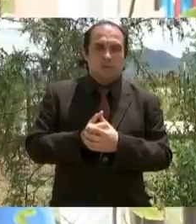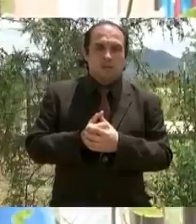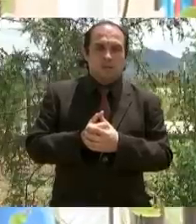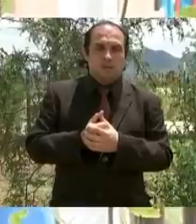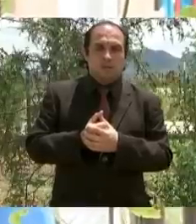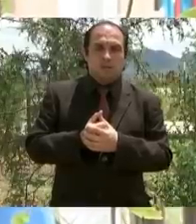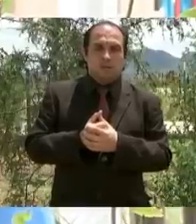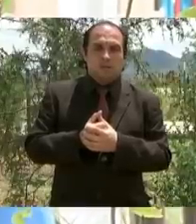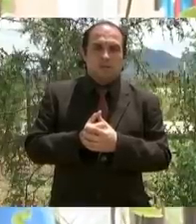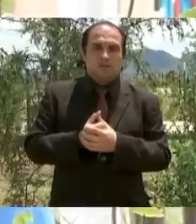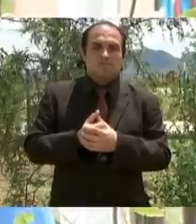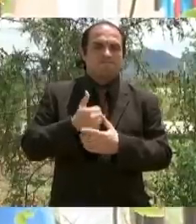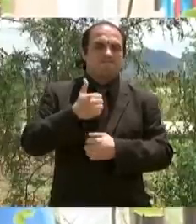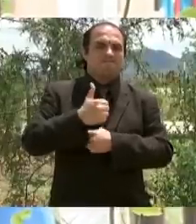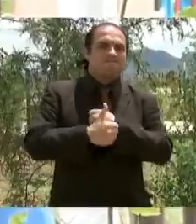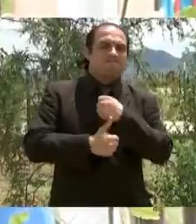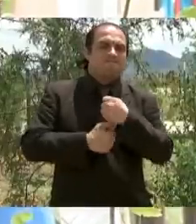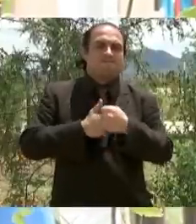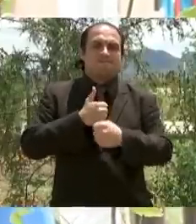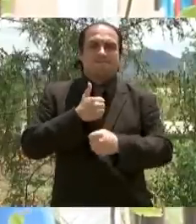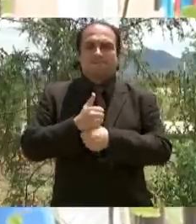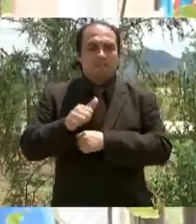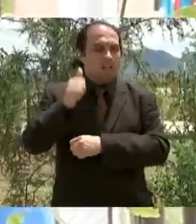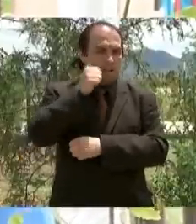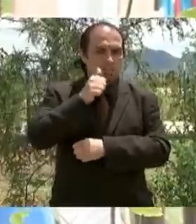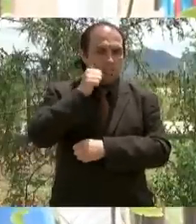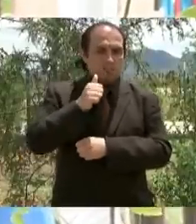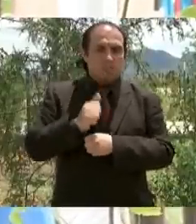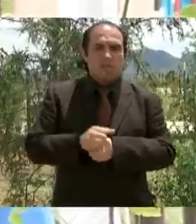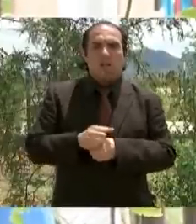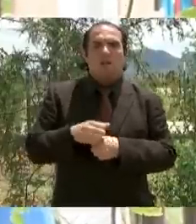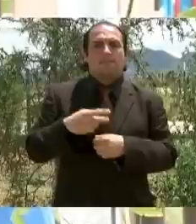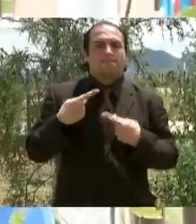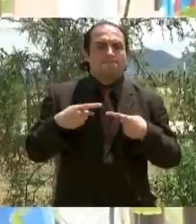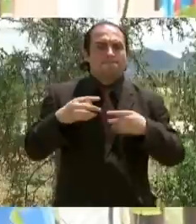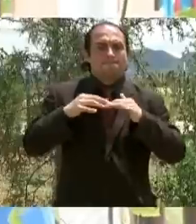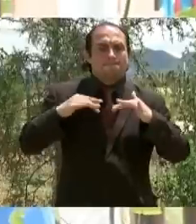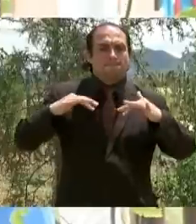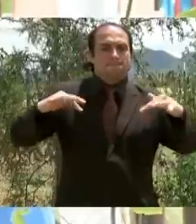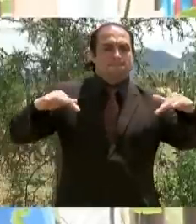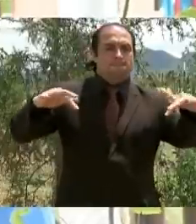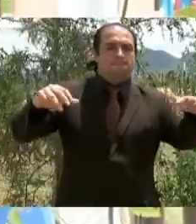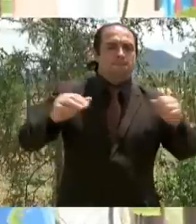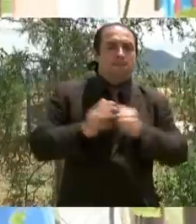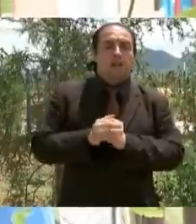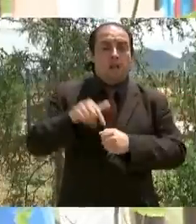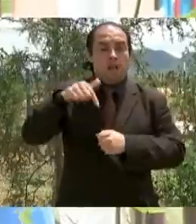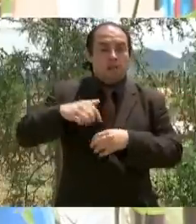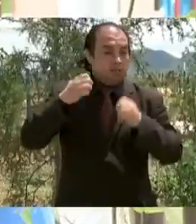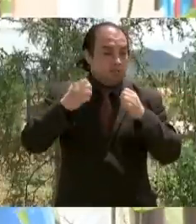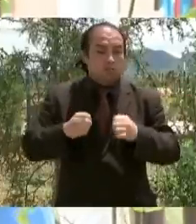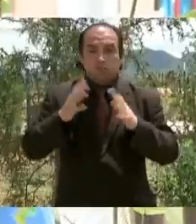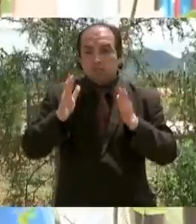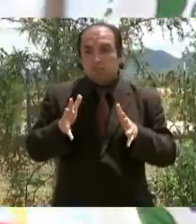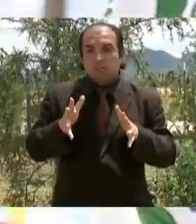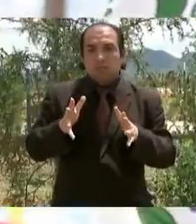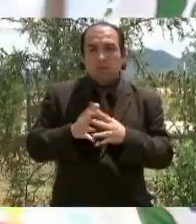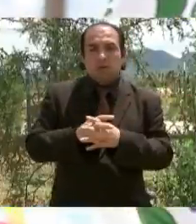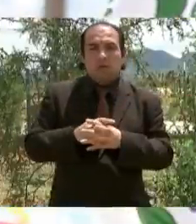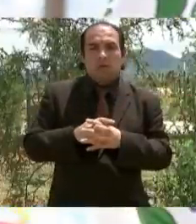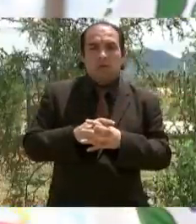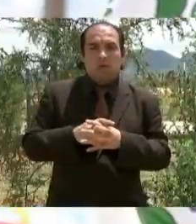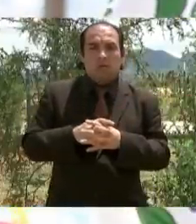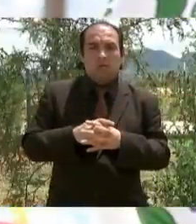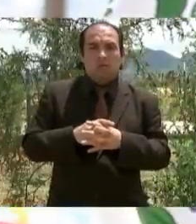desde hace muchos años, grandes concentraciones. Aquí estuve ya